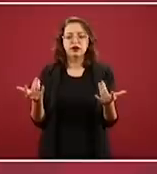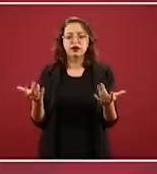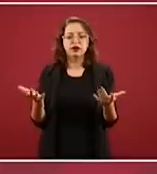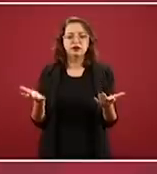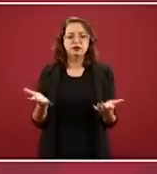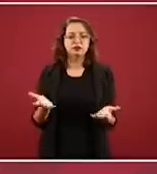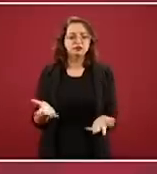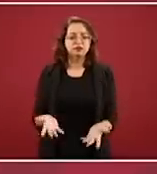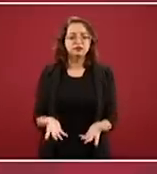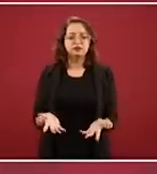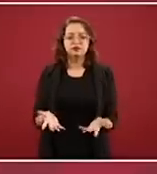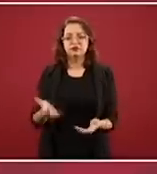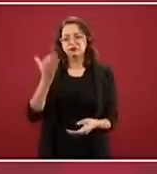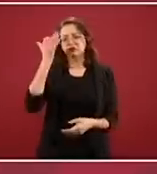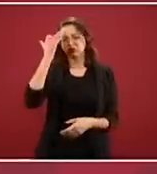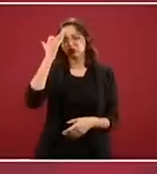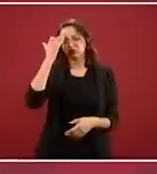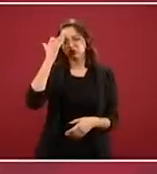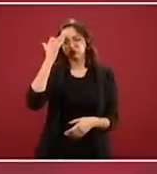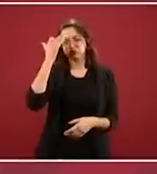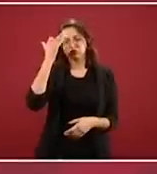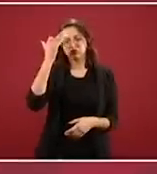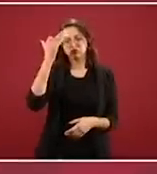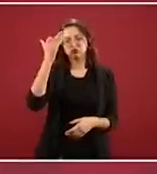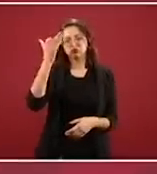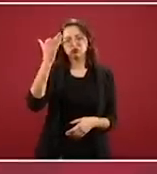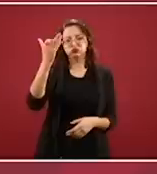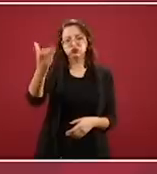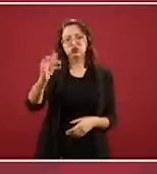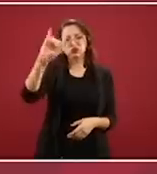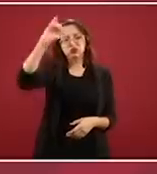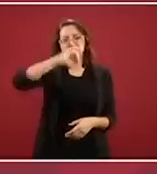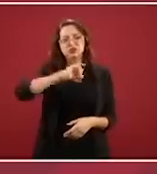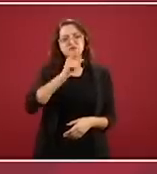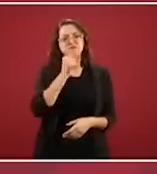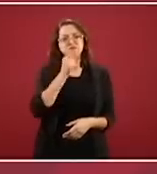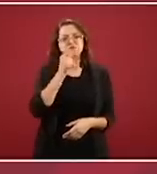llevan mucho tiempo los jefes de policía